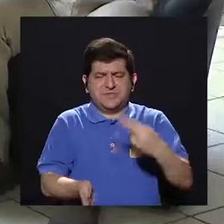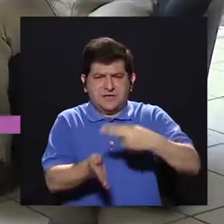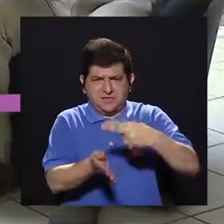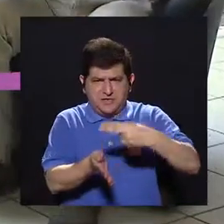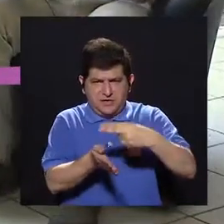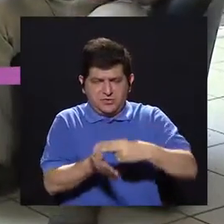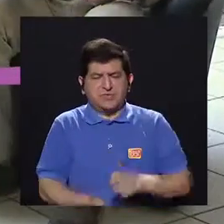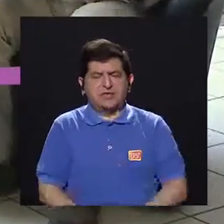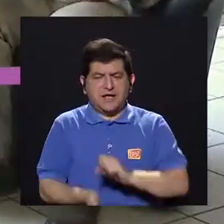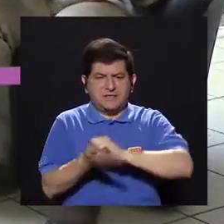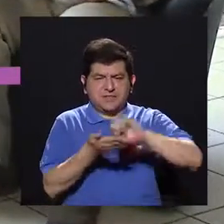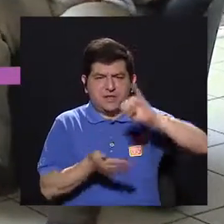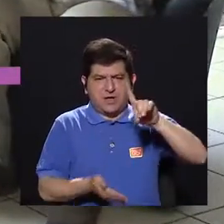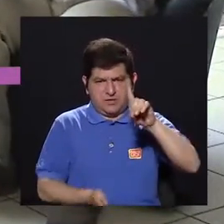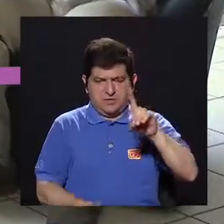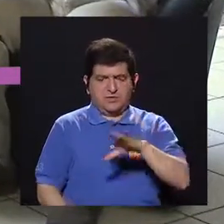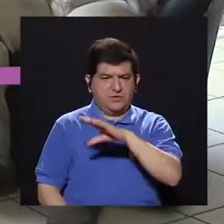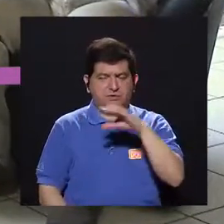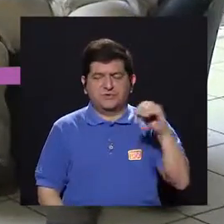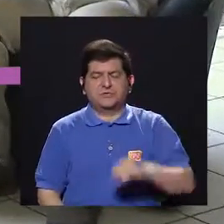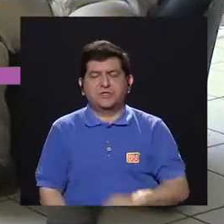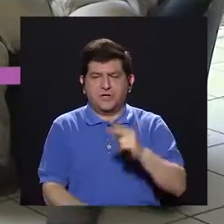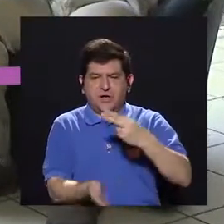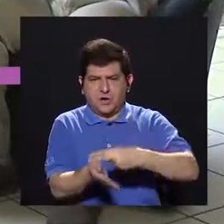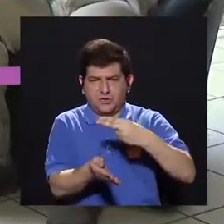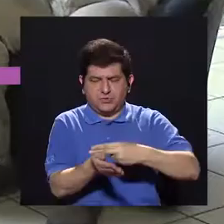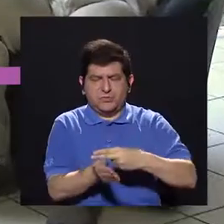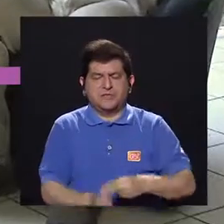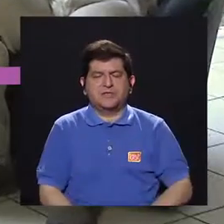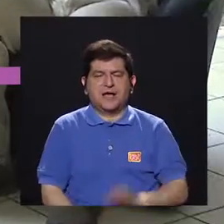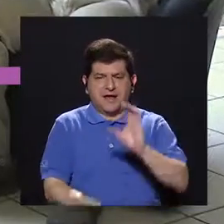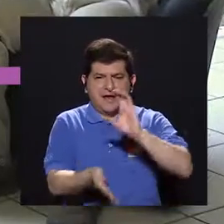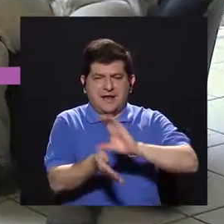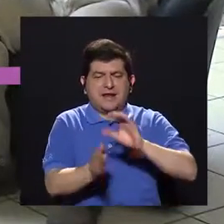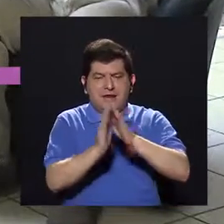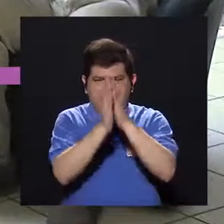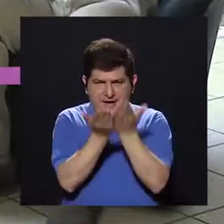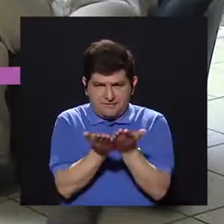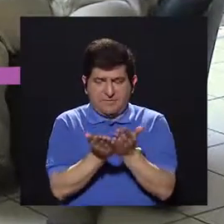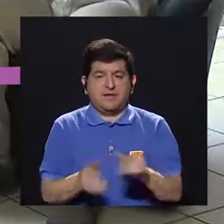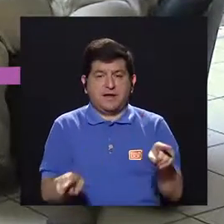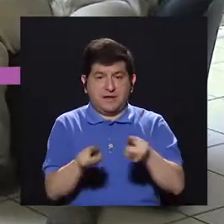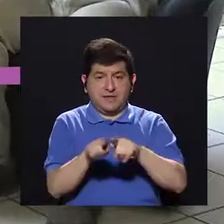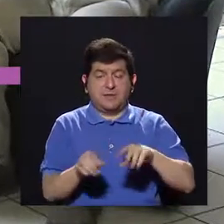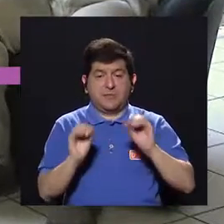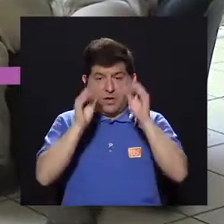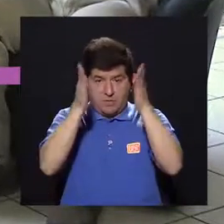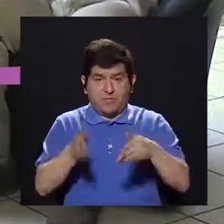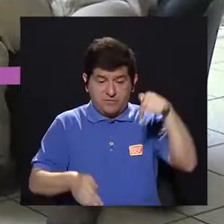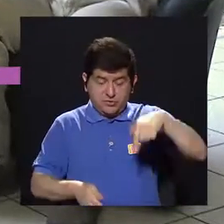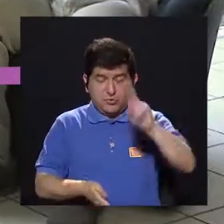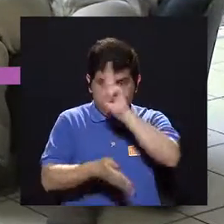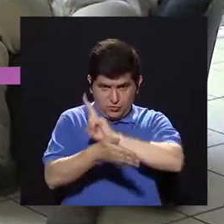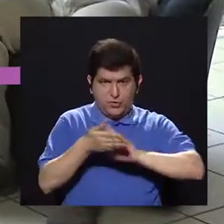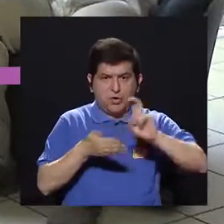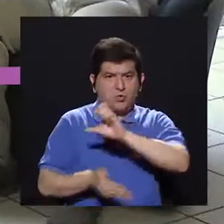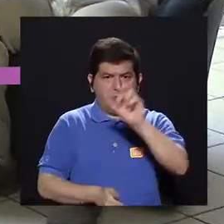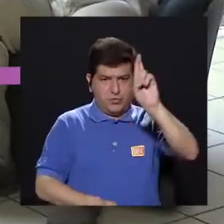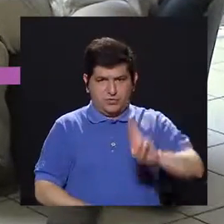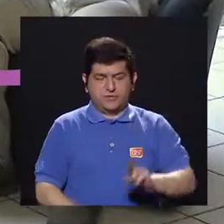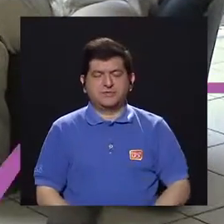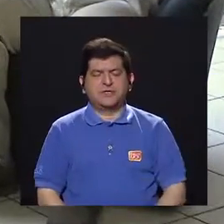Rica. Doctor, yo quería preguntarle en este bloque si la enfermedad como tal es una enfermedad que se considera de